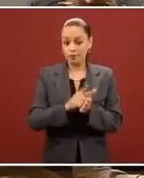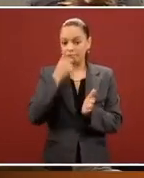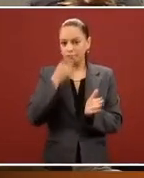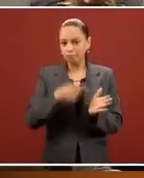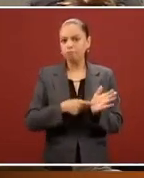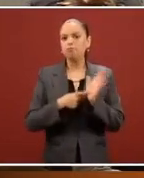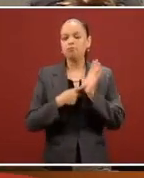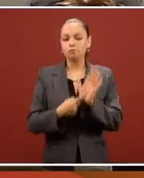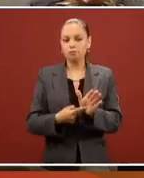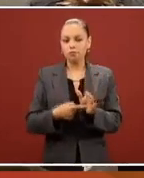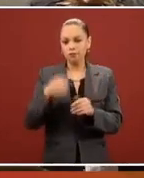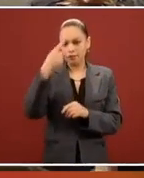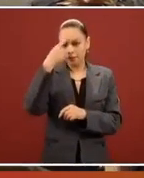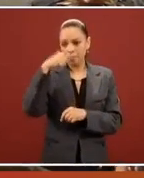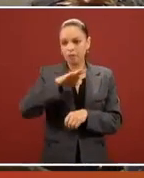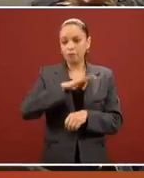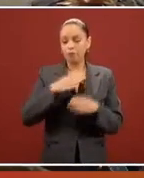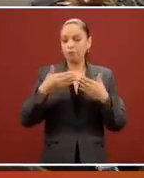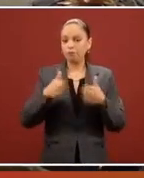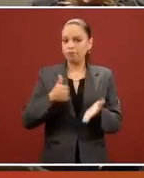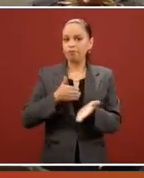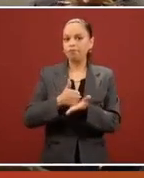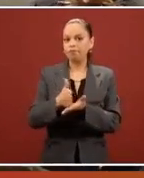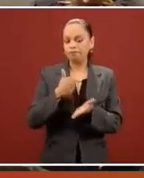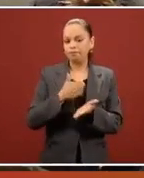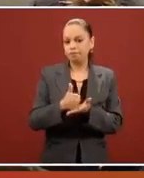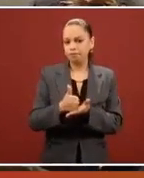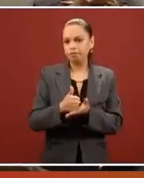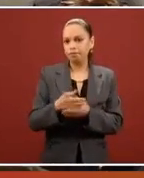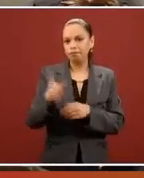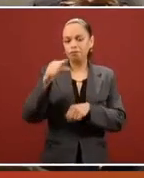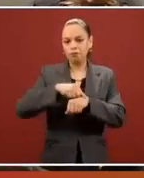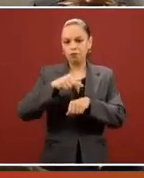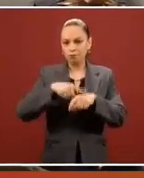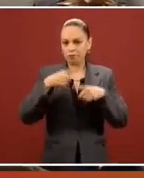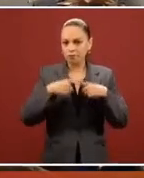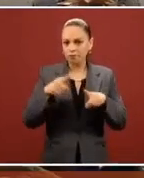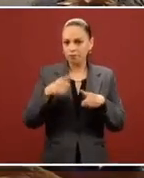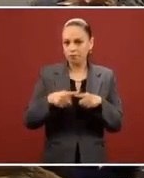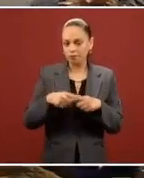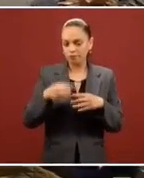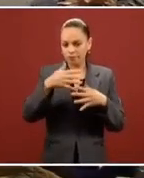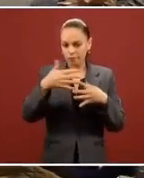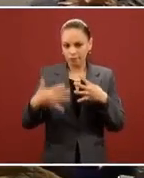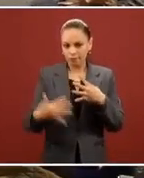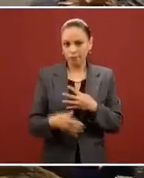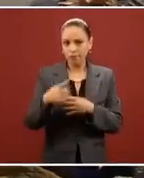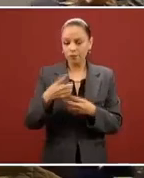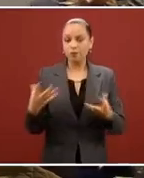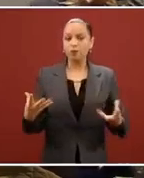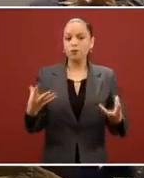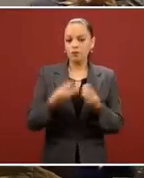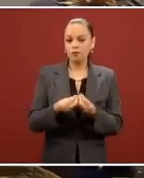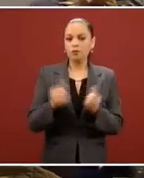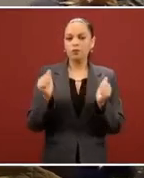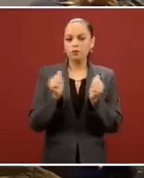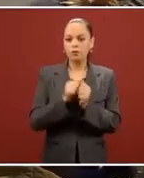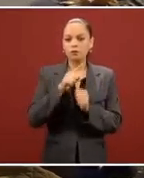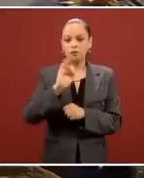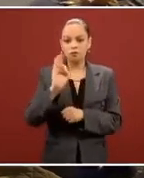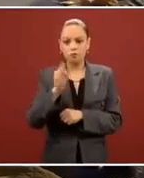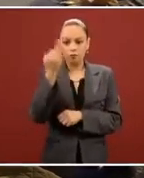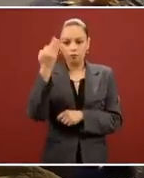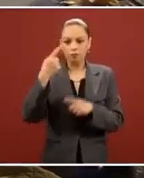bases y modalidades para el acceso a los servicios de salud y establecerá la concurrencia de la Federación y las